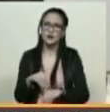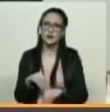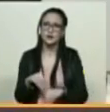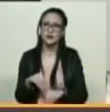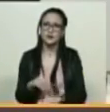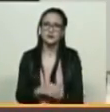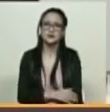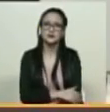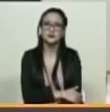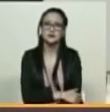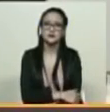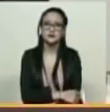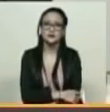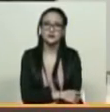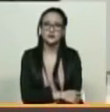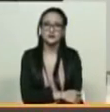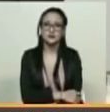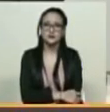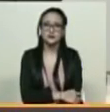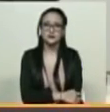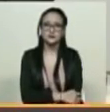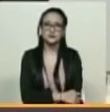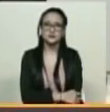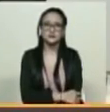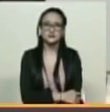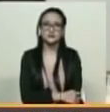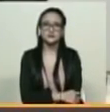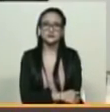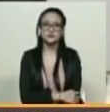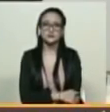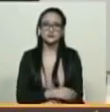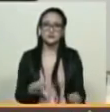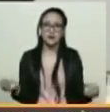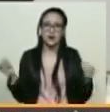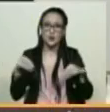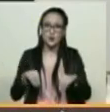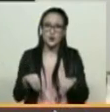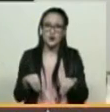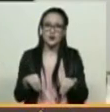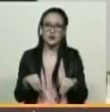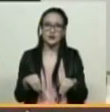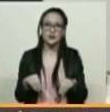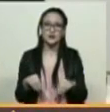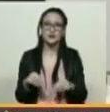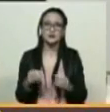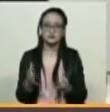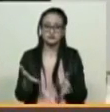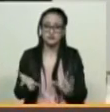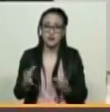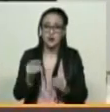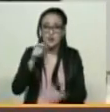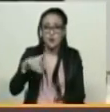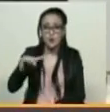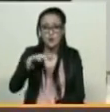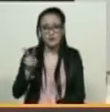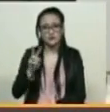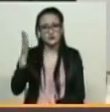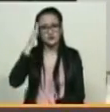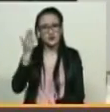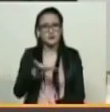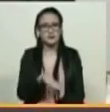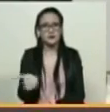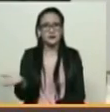reuniones han estado suscitándose, creo que es adecuado